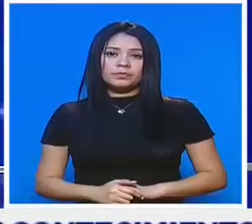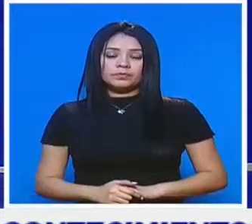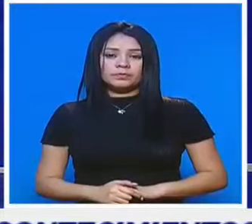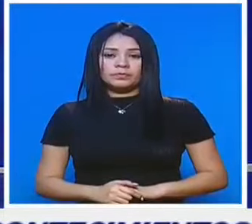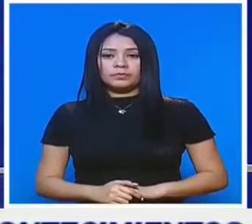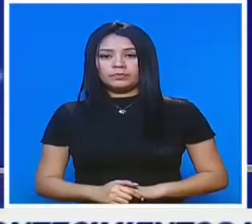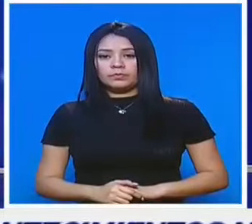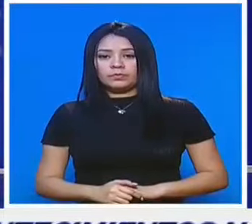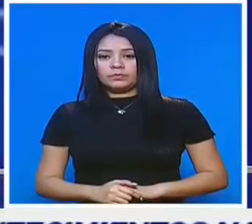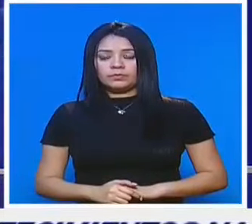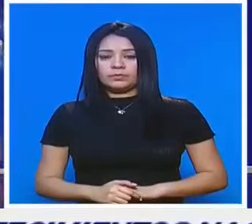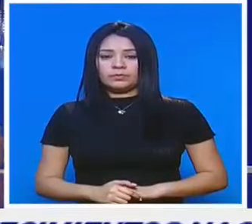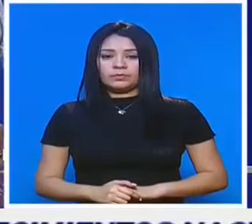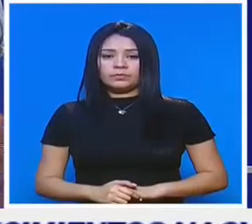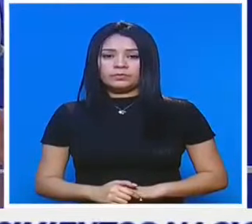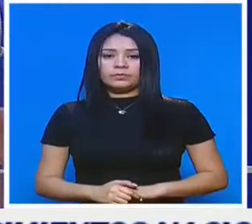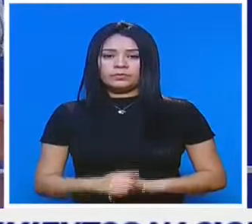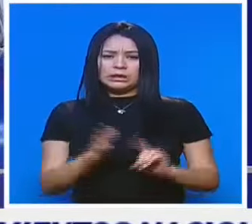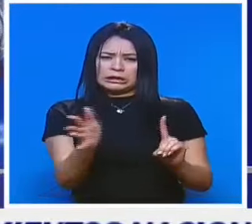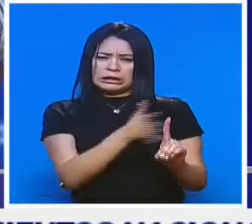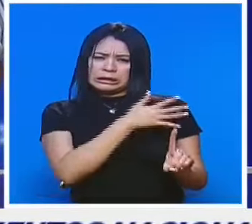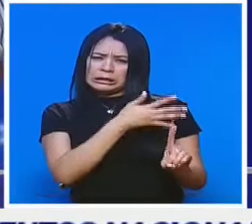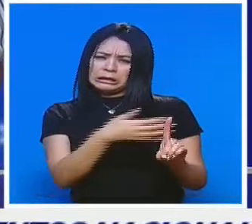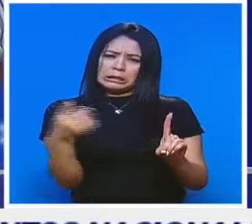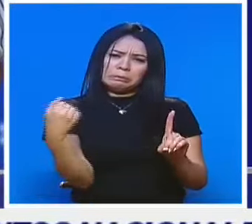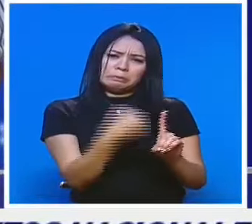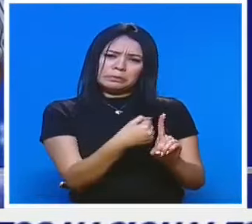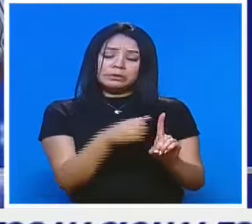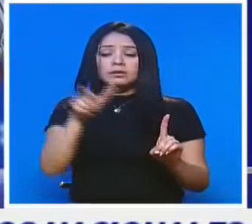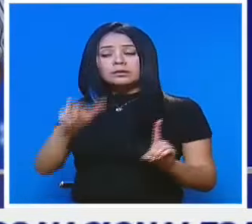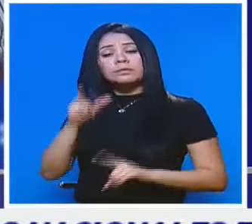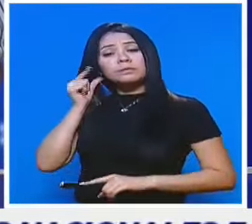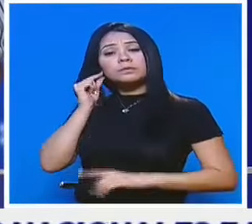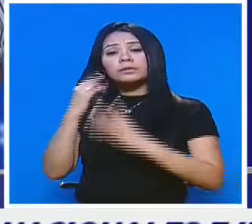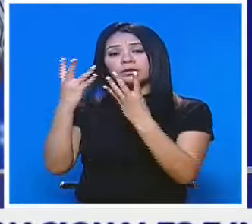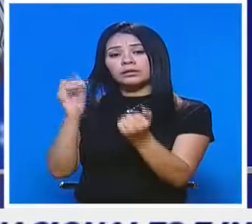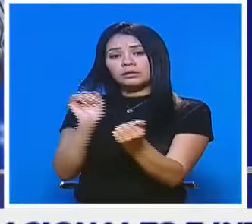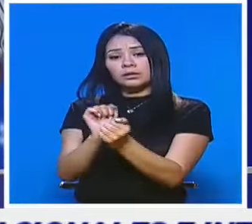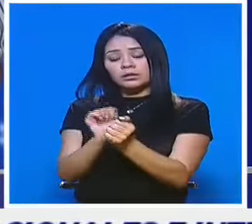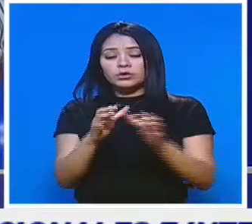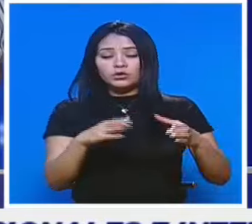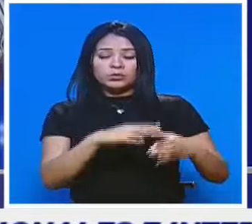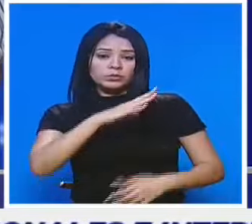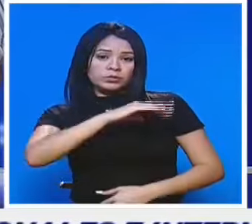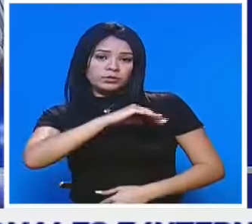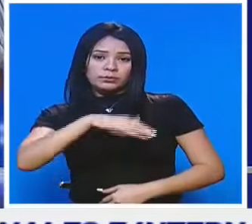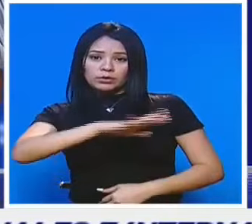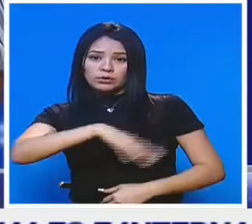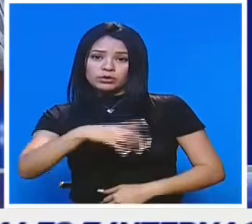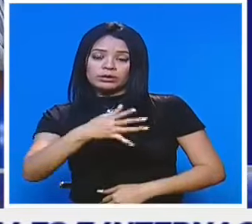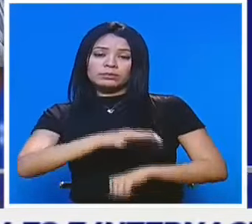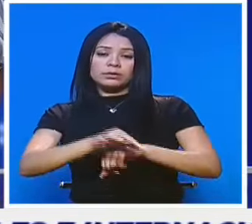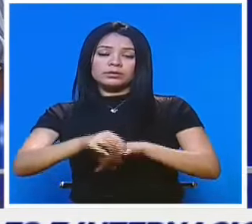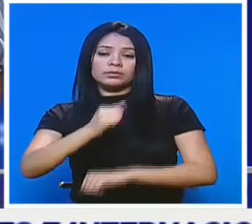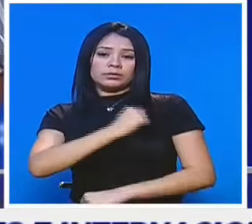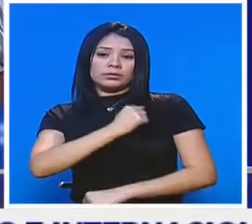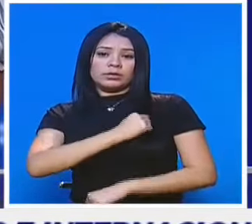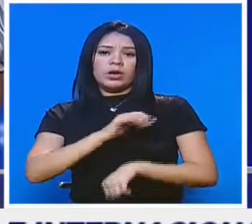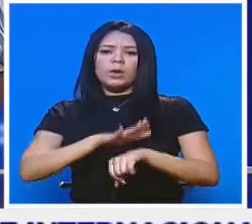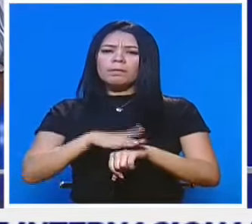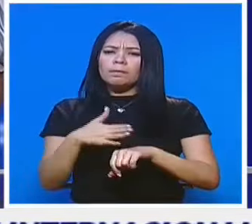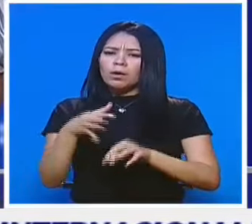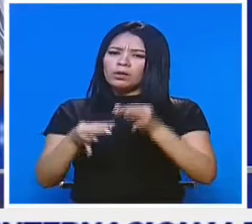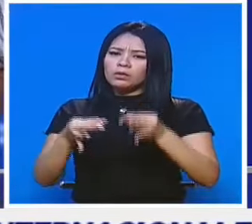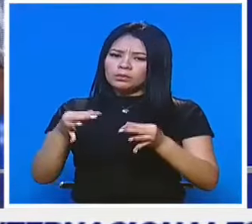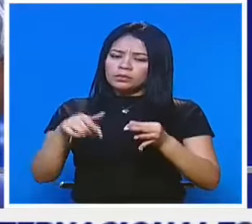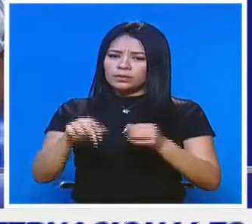Por incurrir en el delito de trato cruel, una mujer fue detenida por funcionarios del CICPC en el municipio de Chacao tras ser solicitada por un tribunal